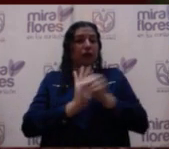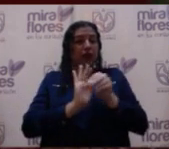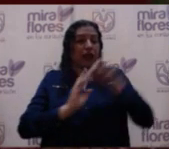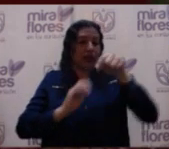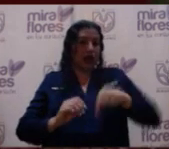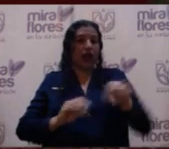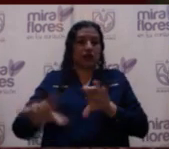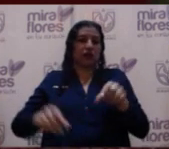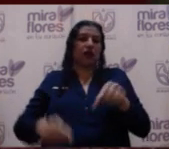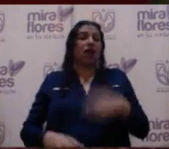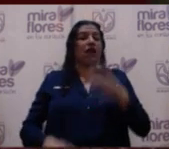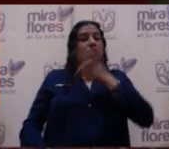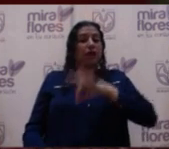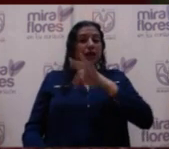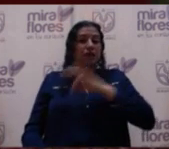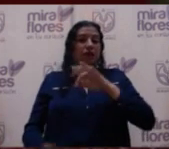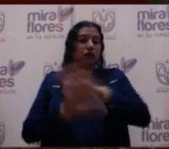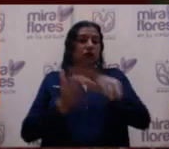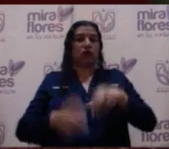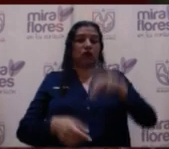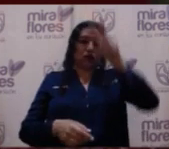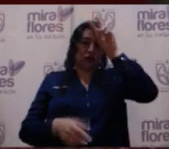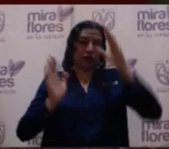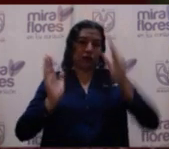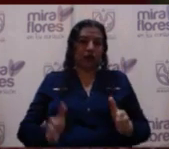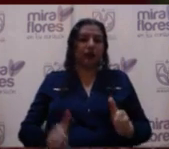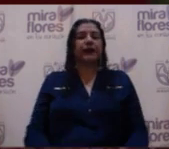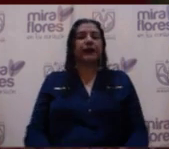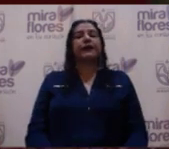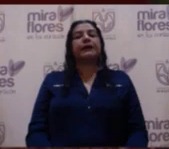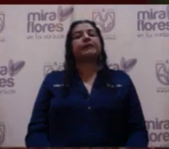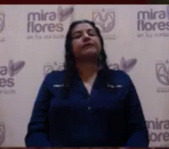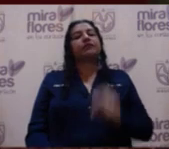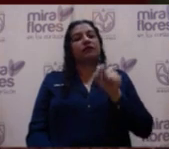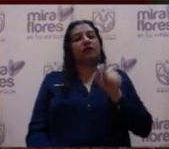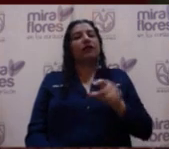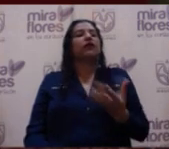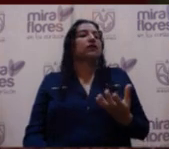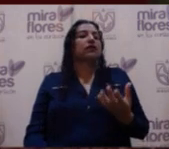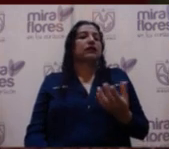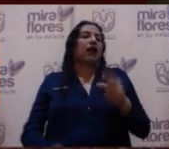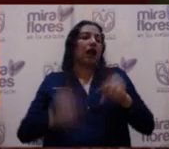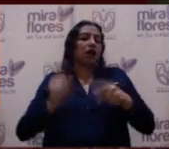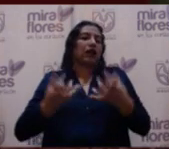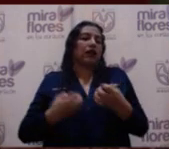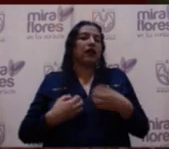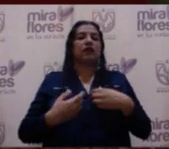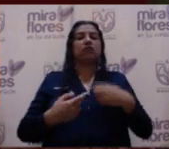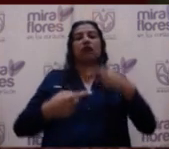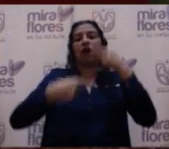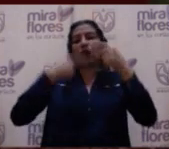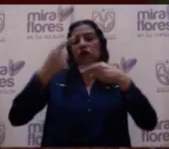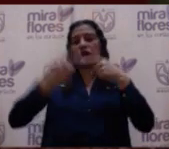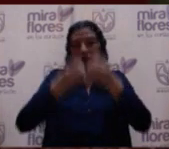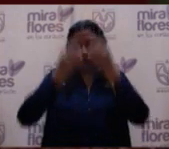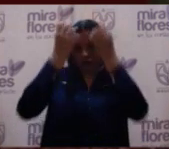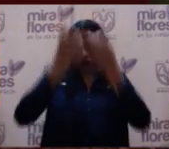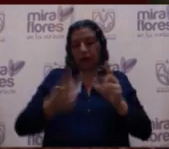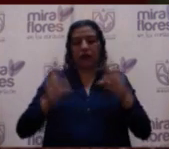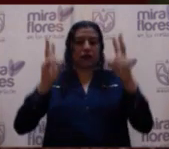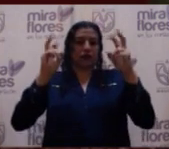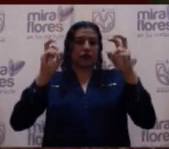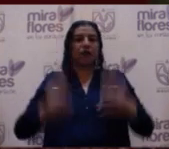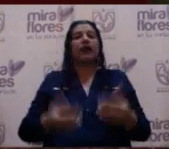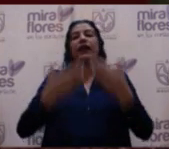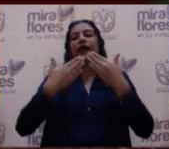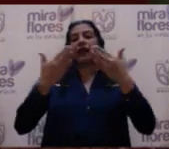replicadas para el beneficio de los ciudadanos. Eso es un poco lo que quería comentarles, quería informarles de este tema